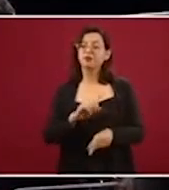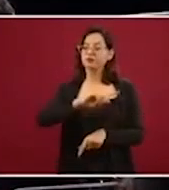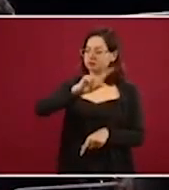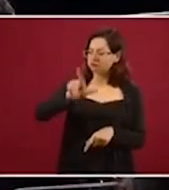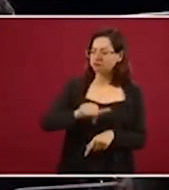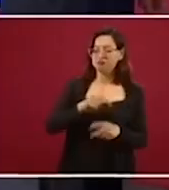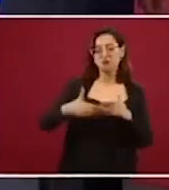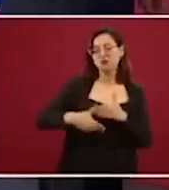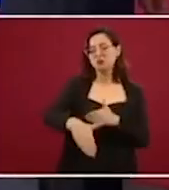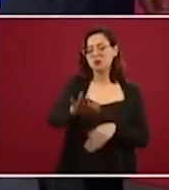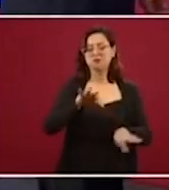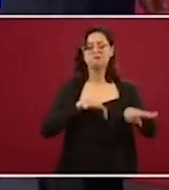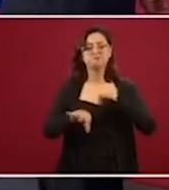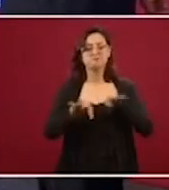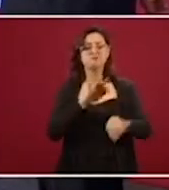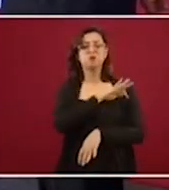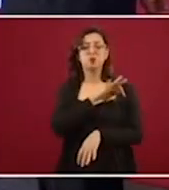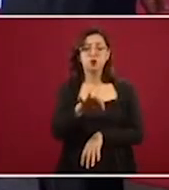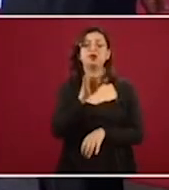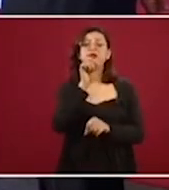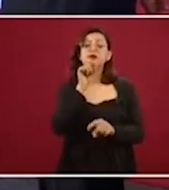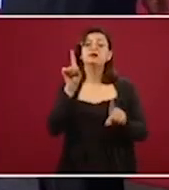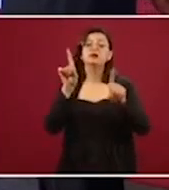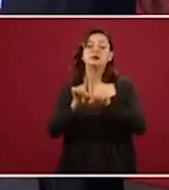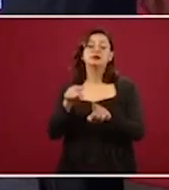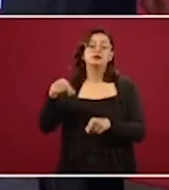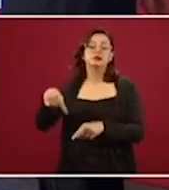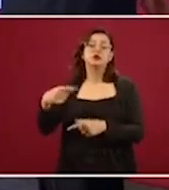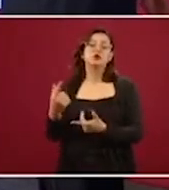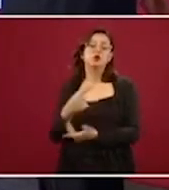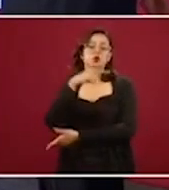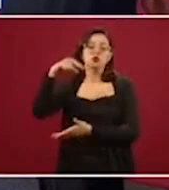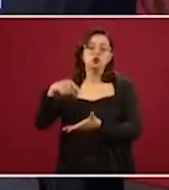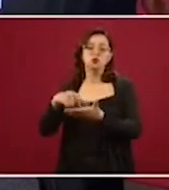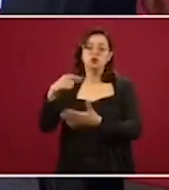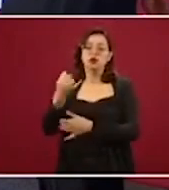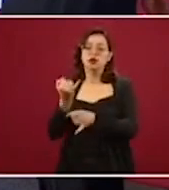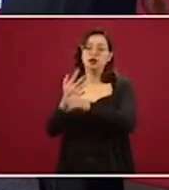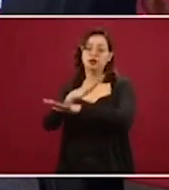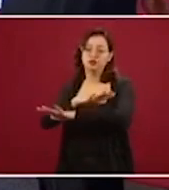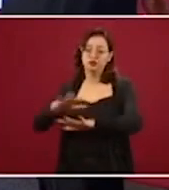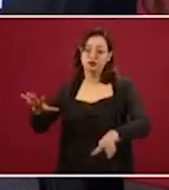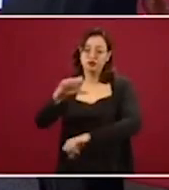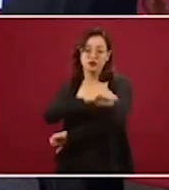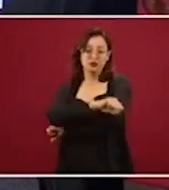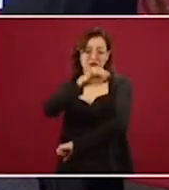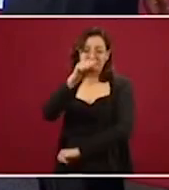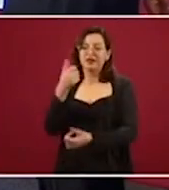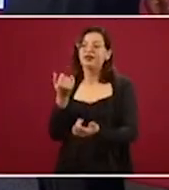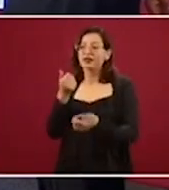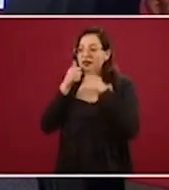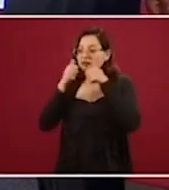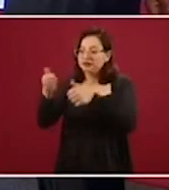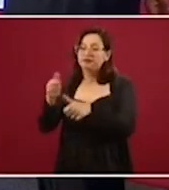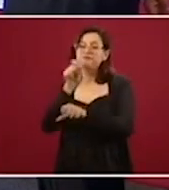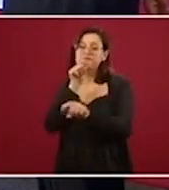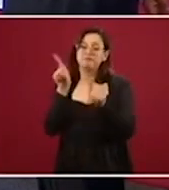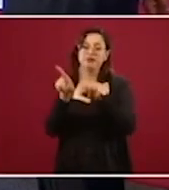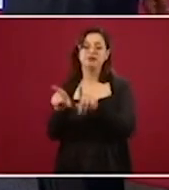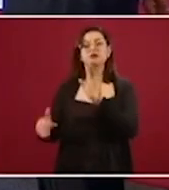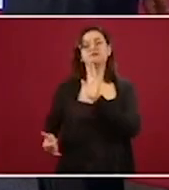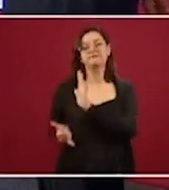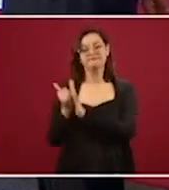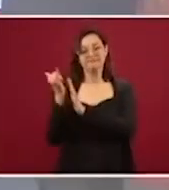se complementa también con la ventanilla única para construcciones, que también ya está funcionando en la ciudad, con el